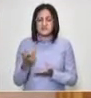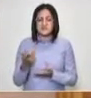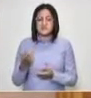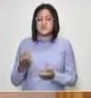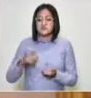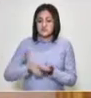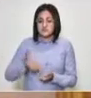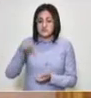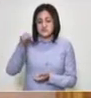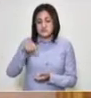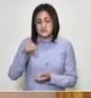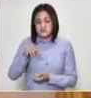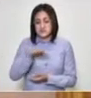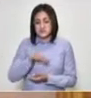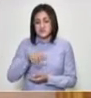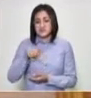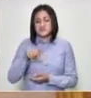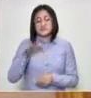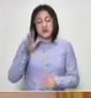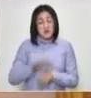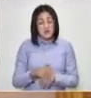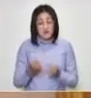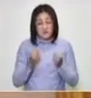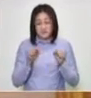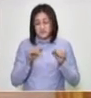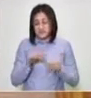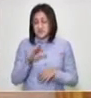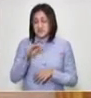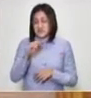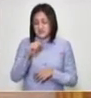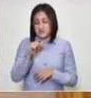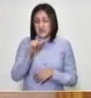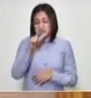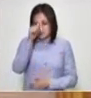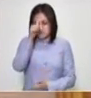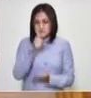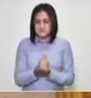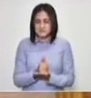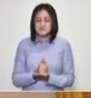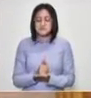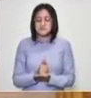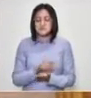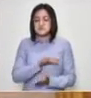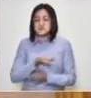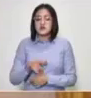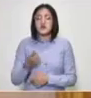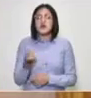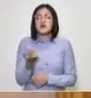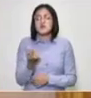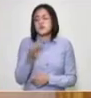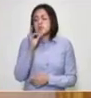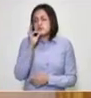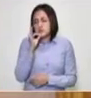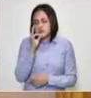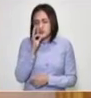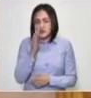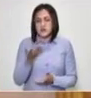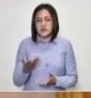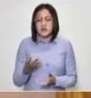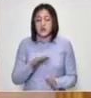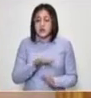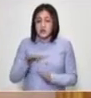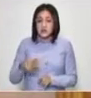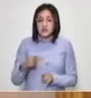la entidad federativa, hemos asegurado cantidades menores de marihuana,